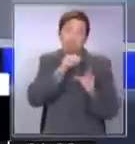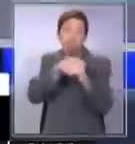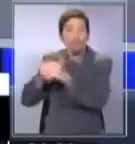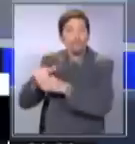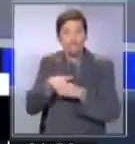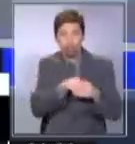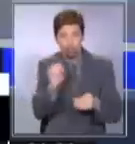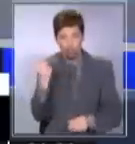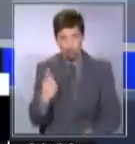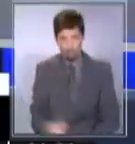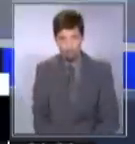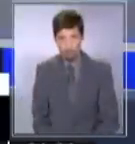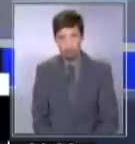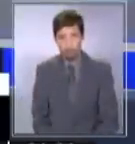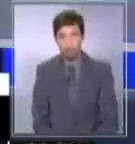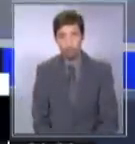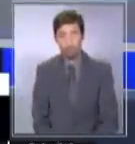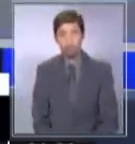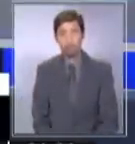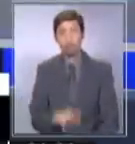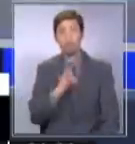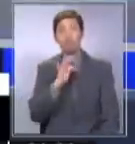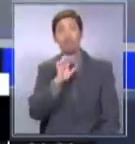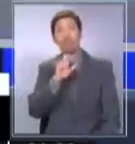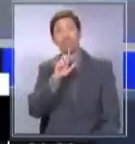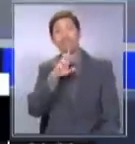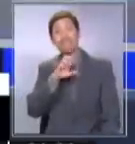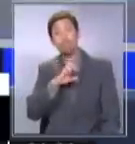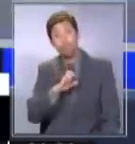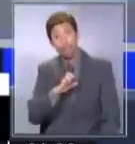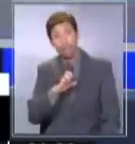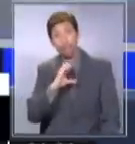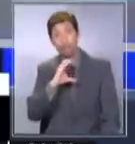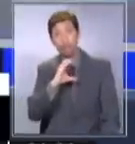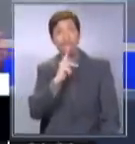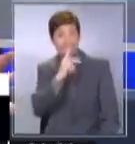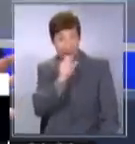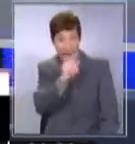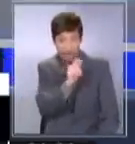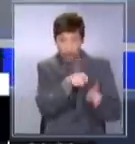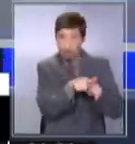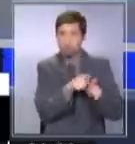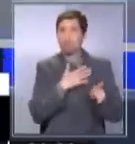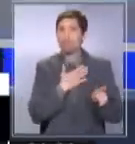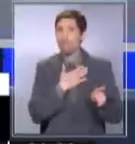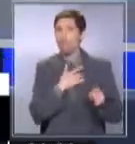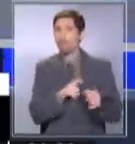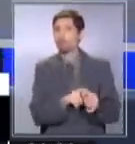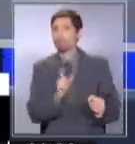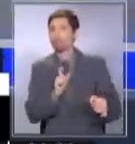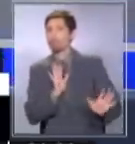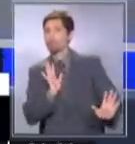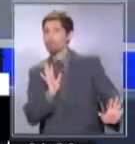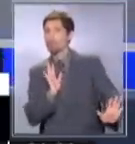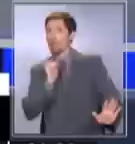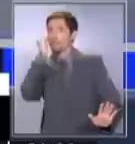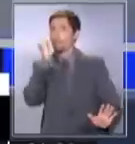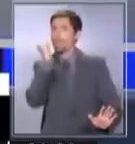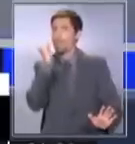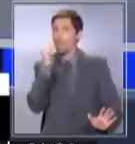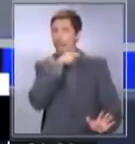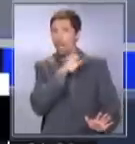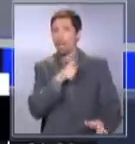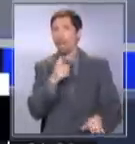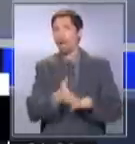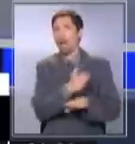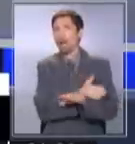Felipe c se va de alguna manera desmarcar de lo que fue el gobierno de Sebastián Piñera si no me equivoco fue ministro poco más de un año el